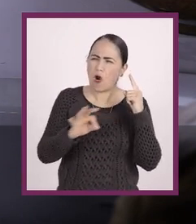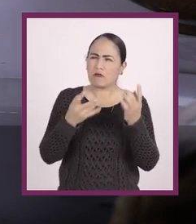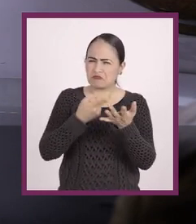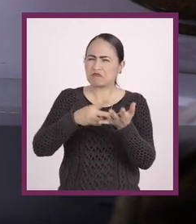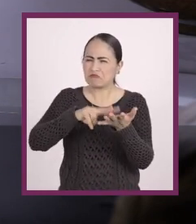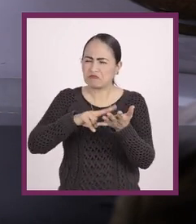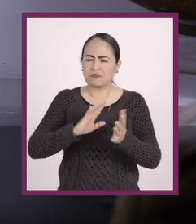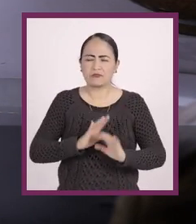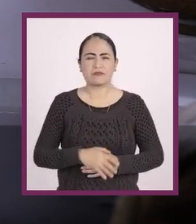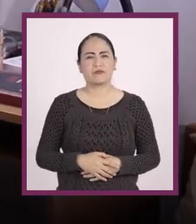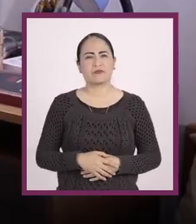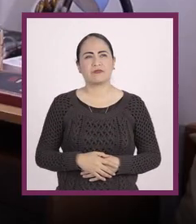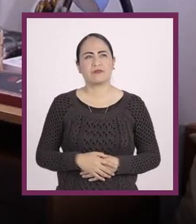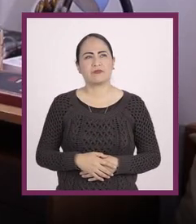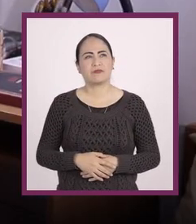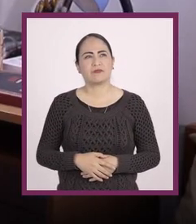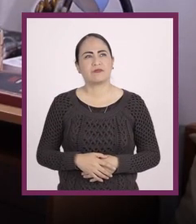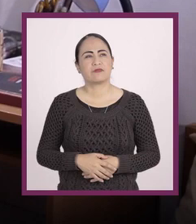toda la acción